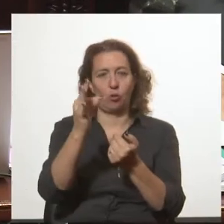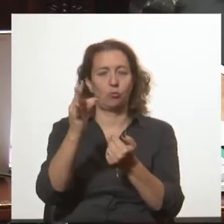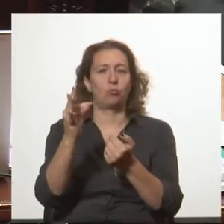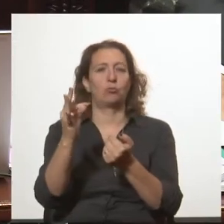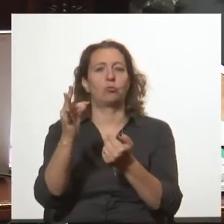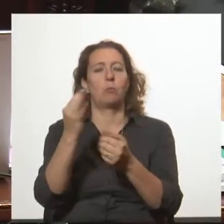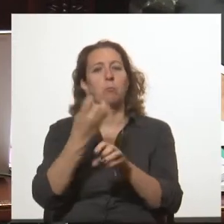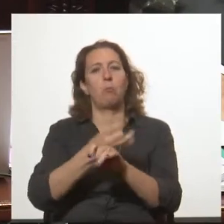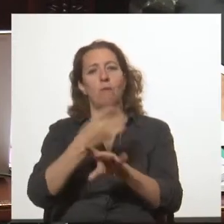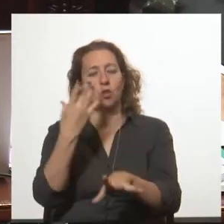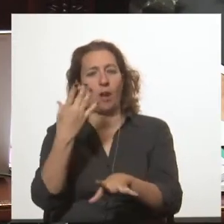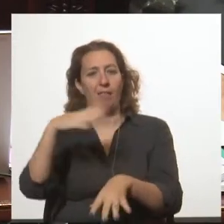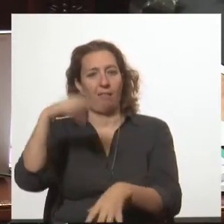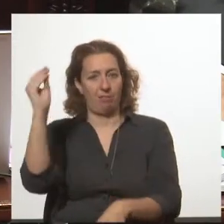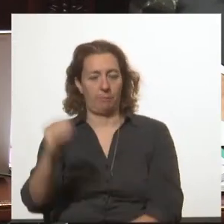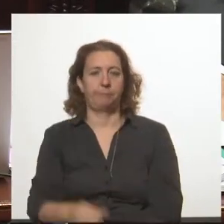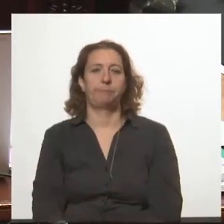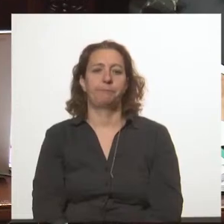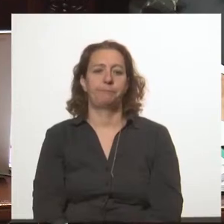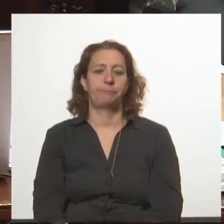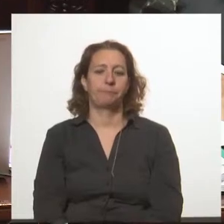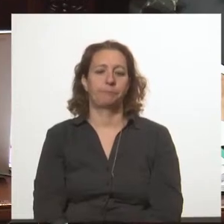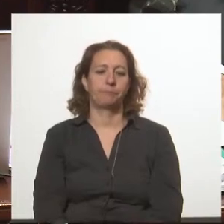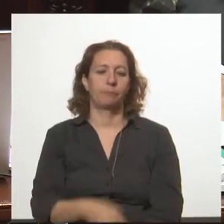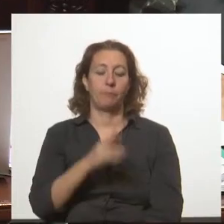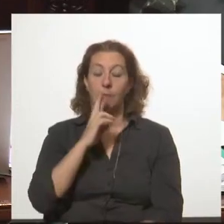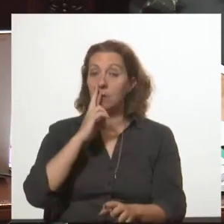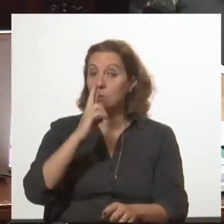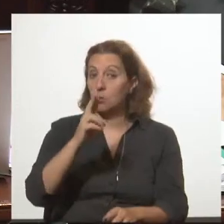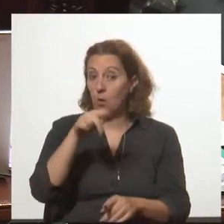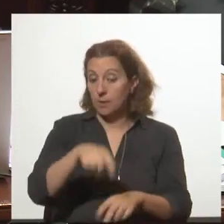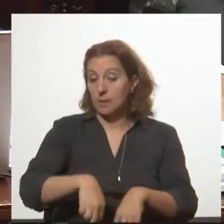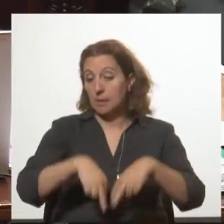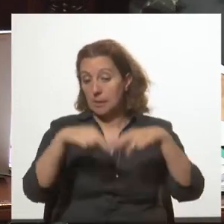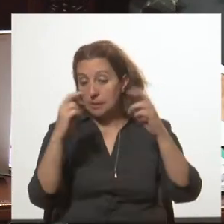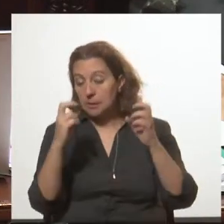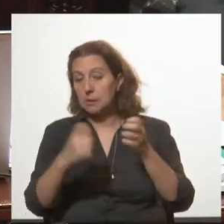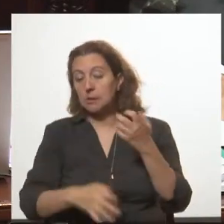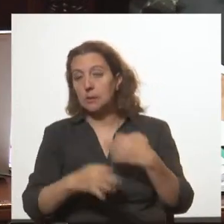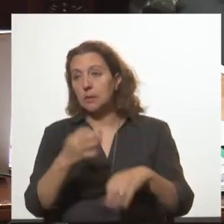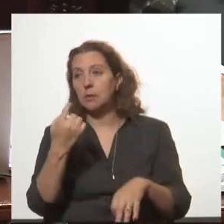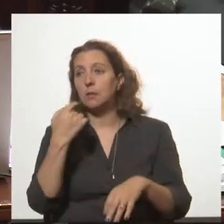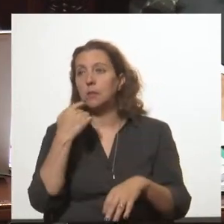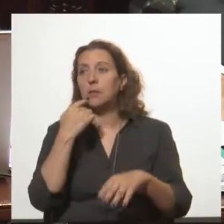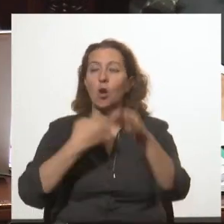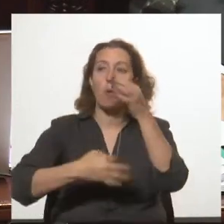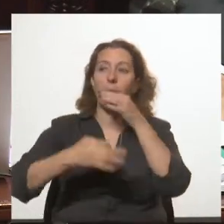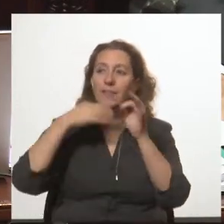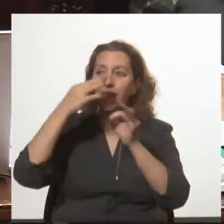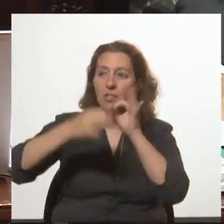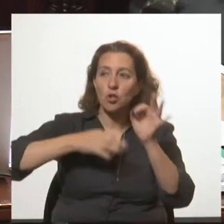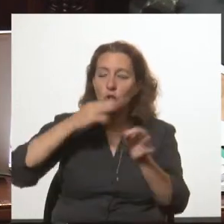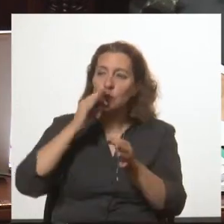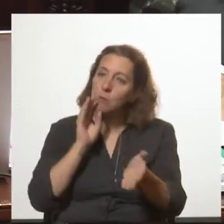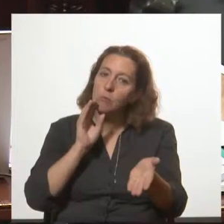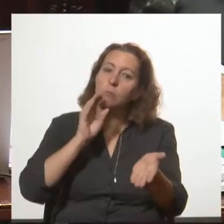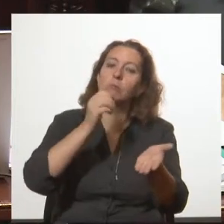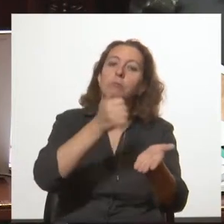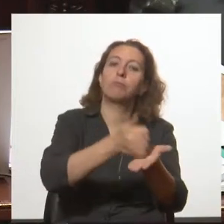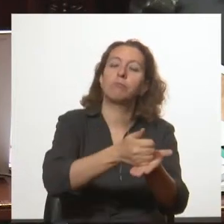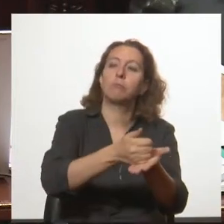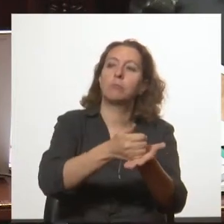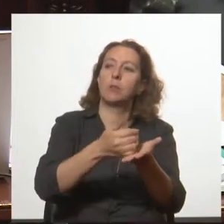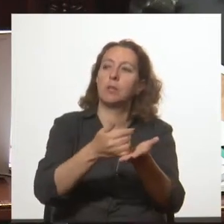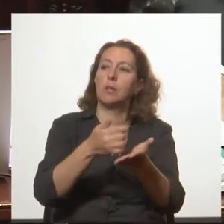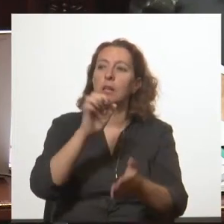como resultado de ese análisis y de esa evaluación hubo la recomendación de adjudicársela la firma